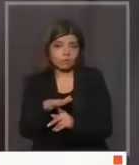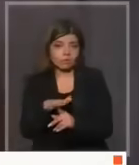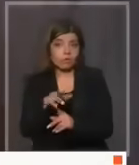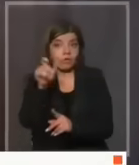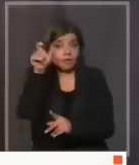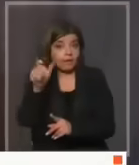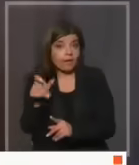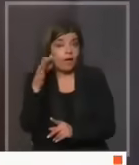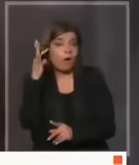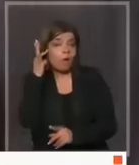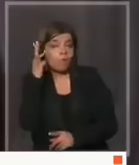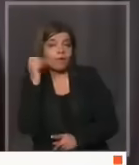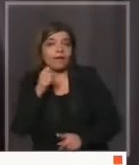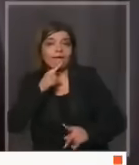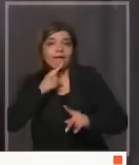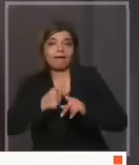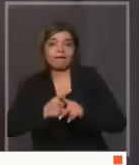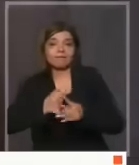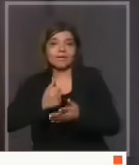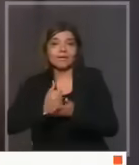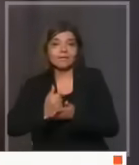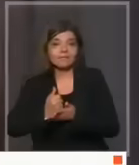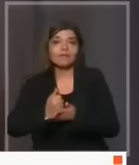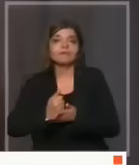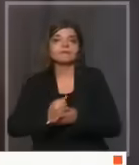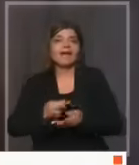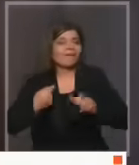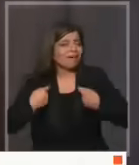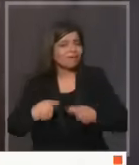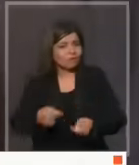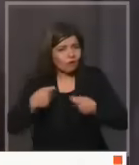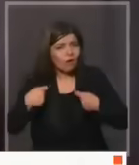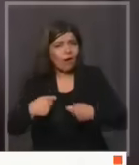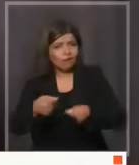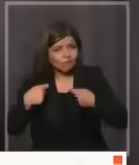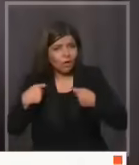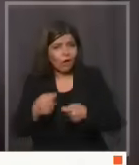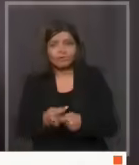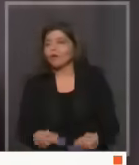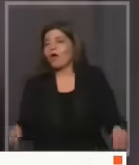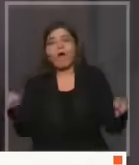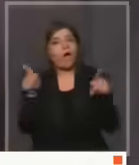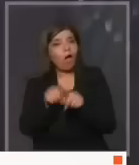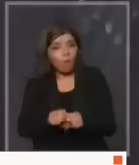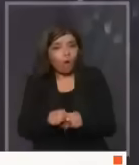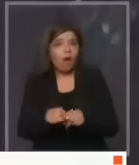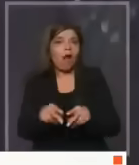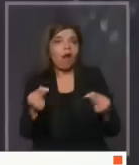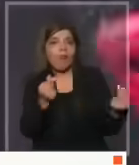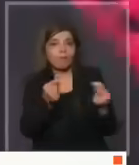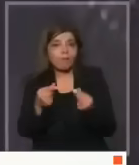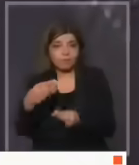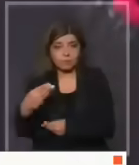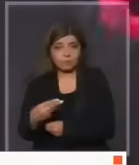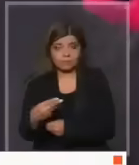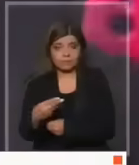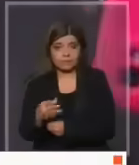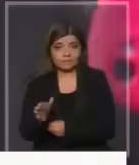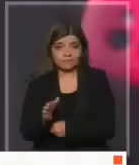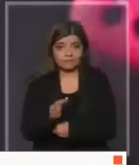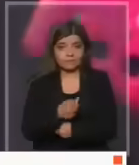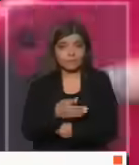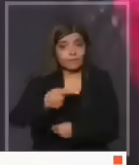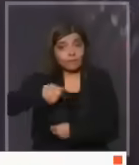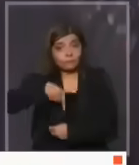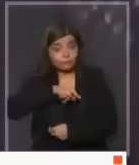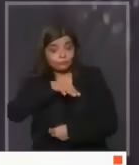persistió en gastar suntuosamente los recursos de la municipalidad. Hemos señalado y sostenido que a